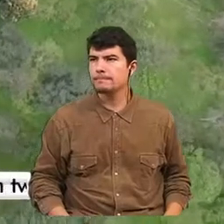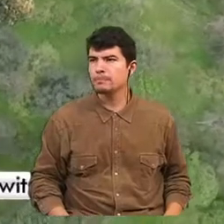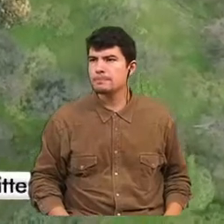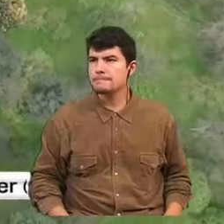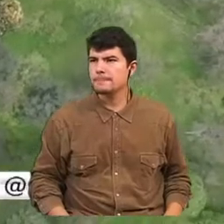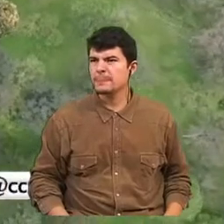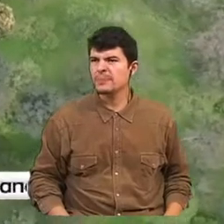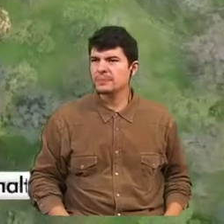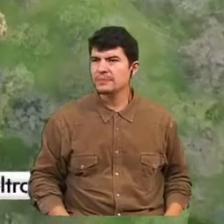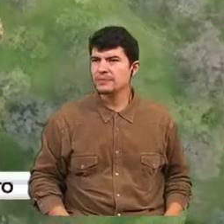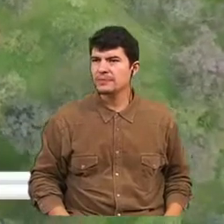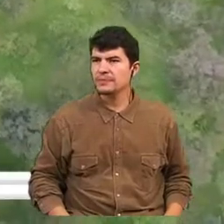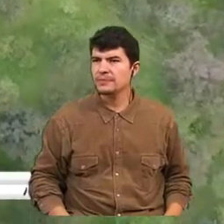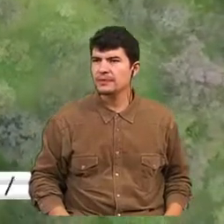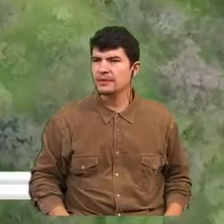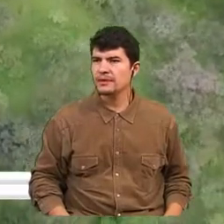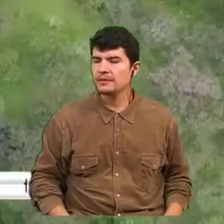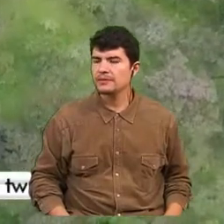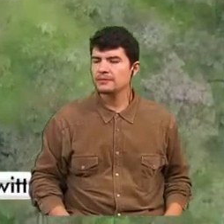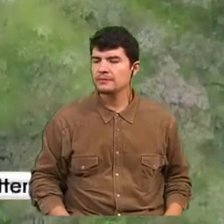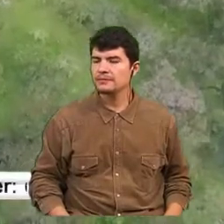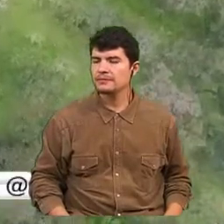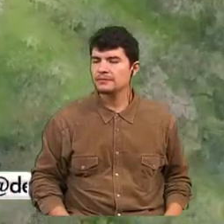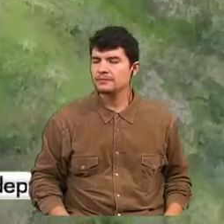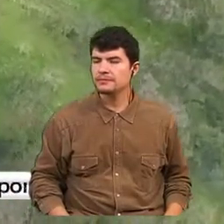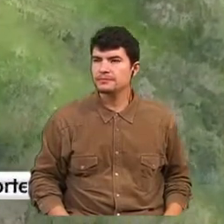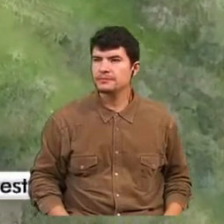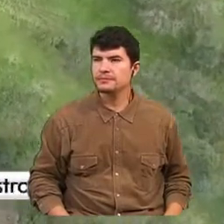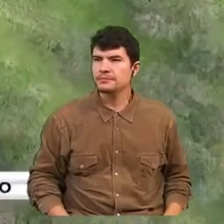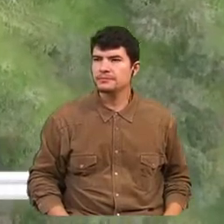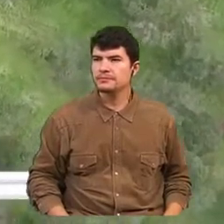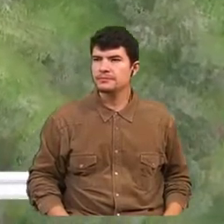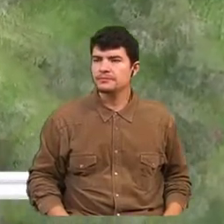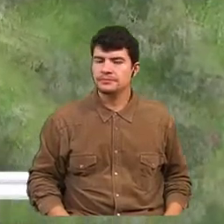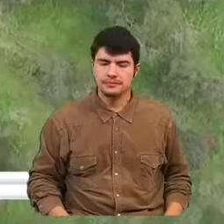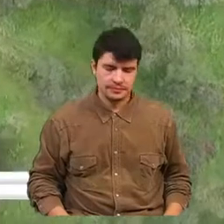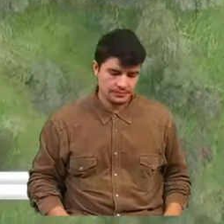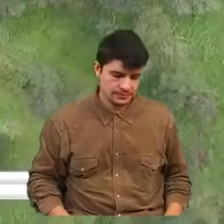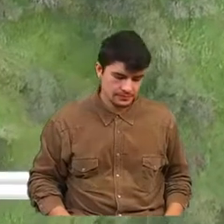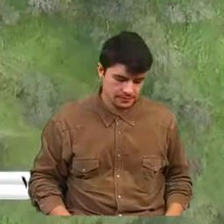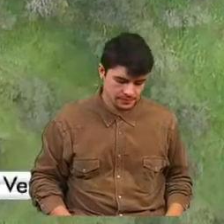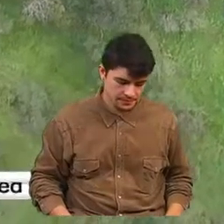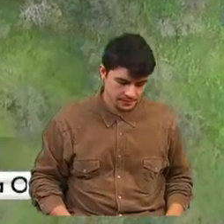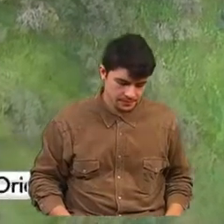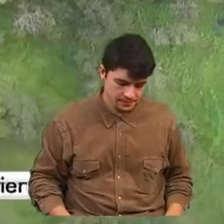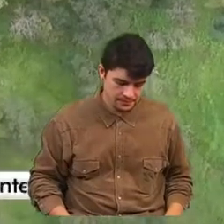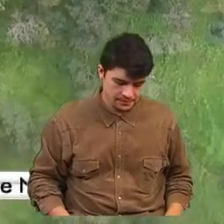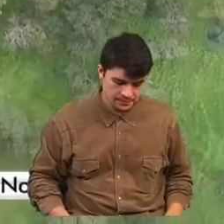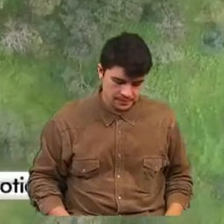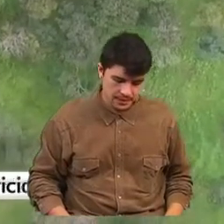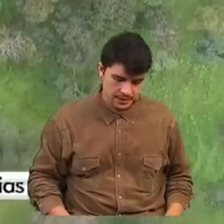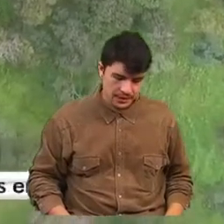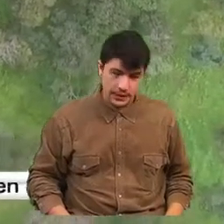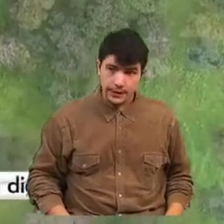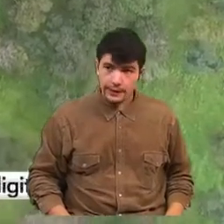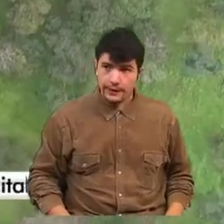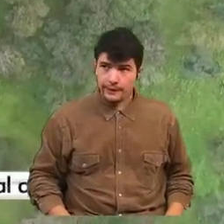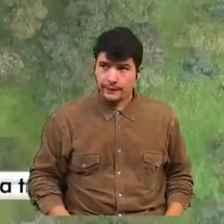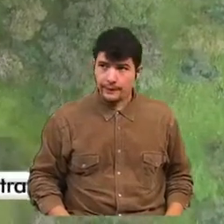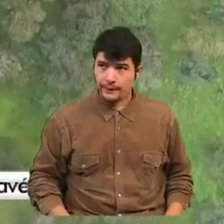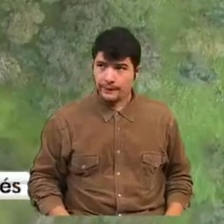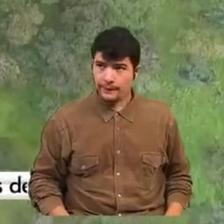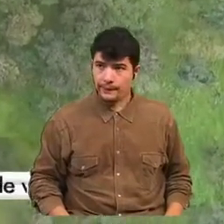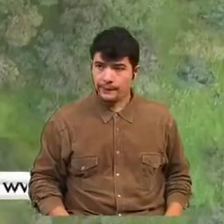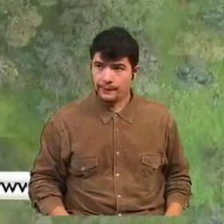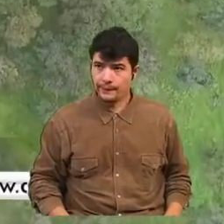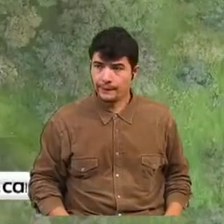municipio de Jesús María en los primeros meses del año 2017, como efectivamente lo logramos cumplir. Lo mismo que